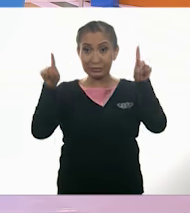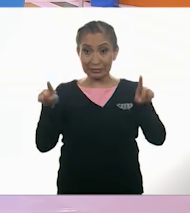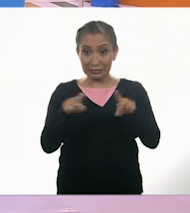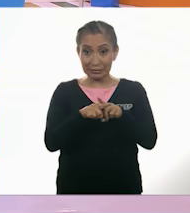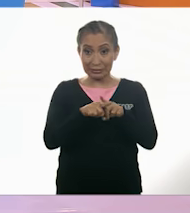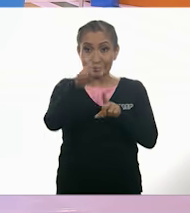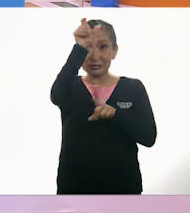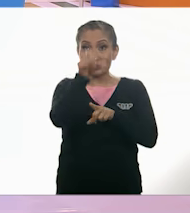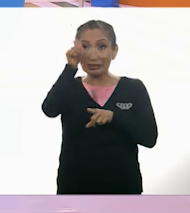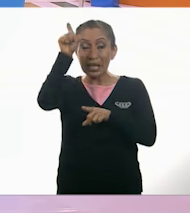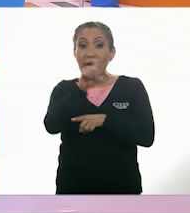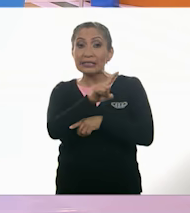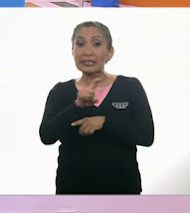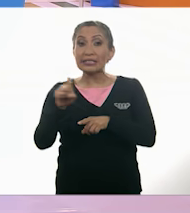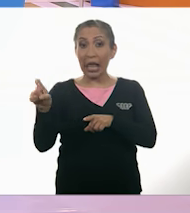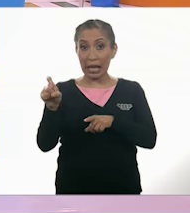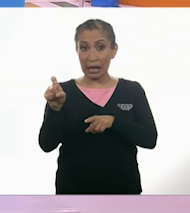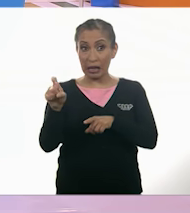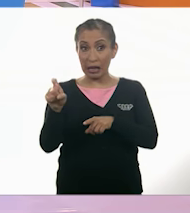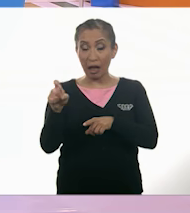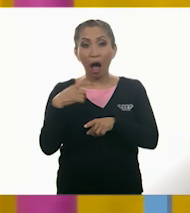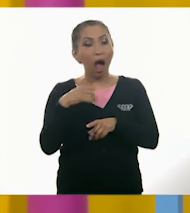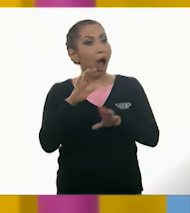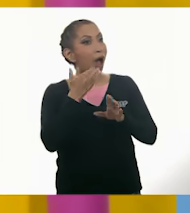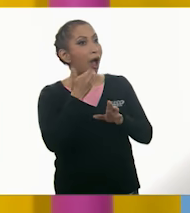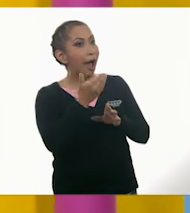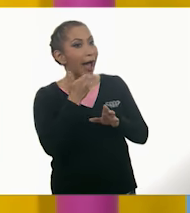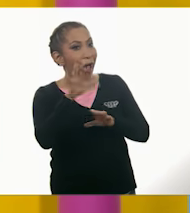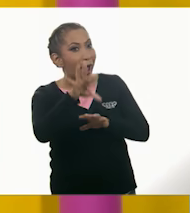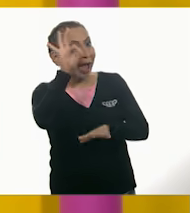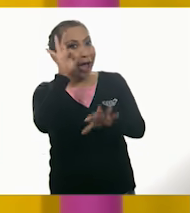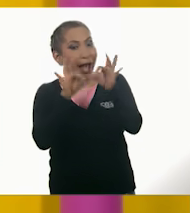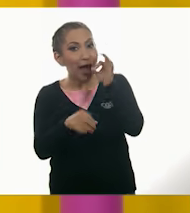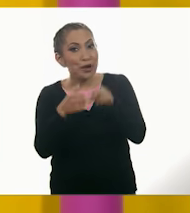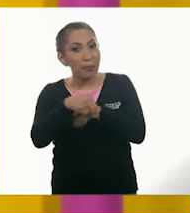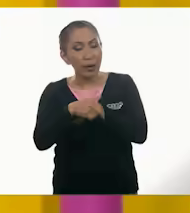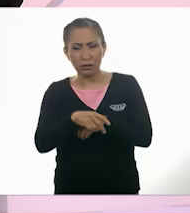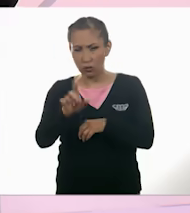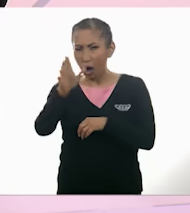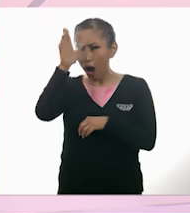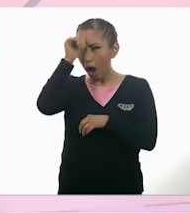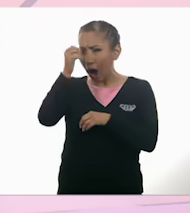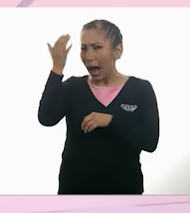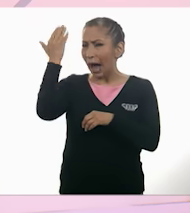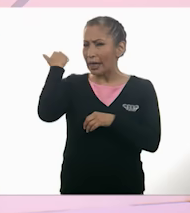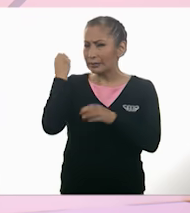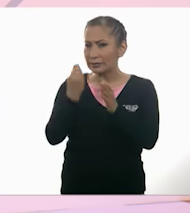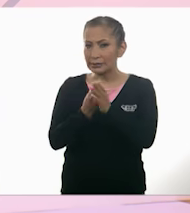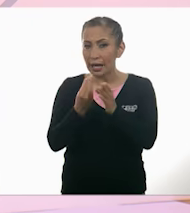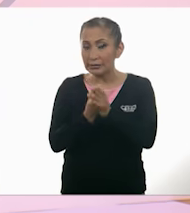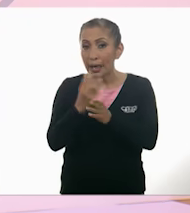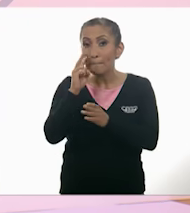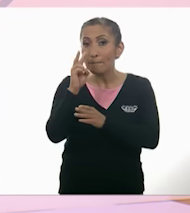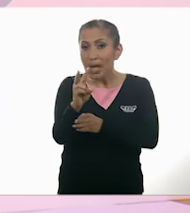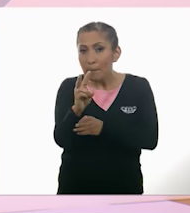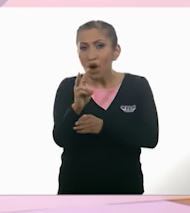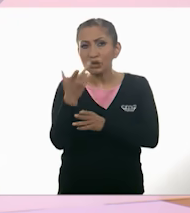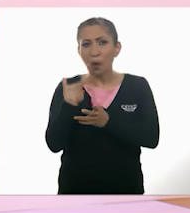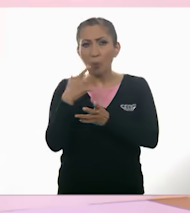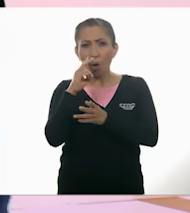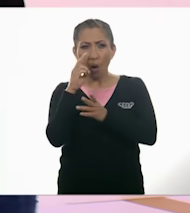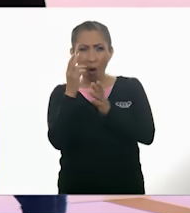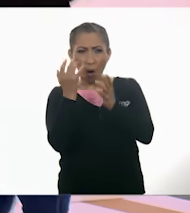de 100. Ok, vamos a localizar números. Así es. ¿Recuerdas que en la clase anterior vimos que había